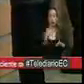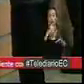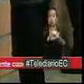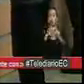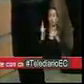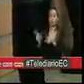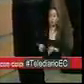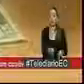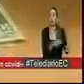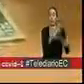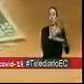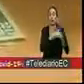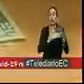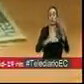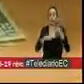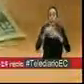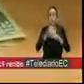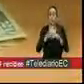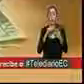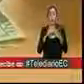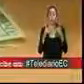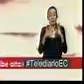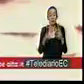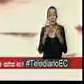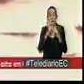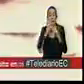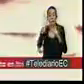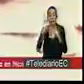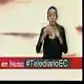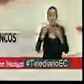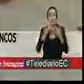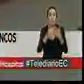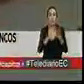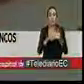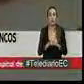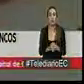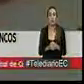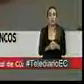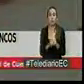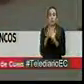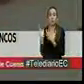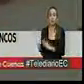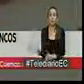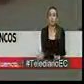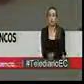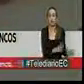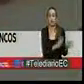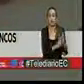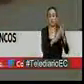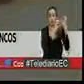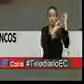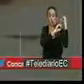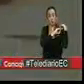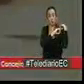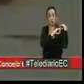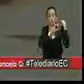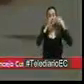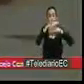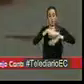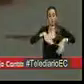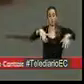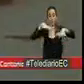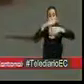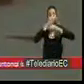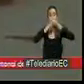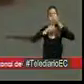la resolución de la Junta de Regulación Monetaria y Financiera. Por ejemplo, el diferimiento extraordinario de obligaciones no generará costos